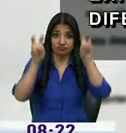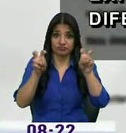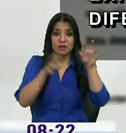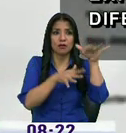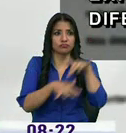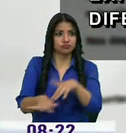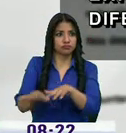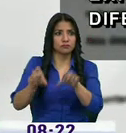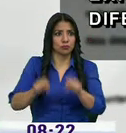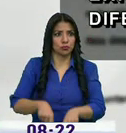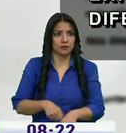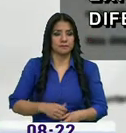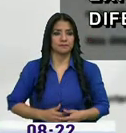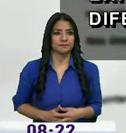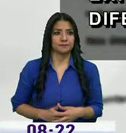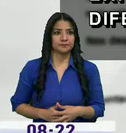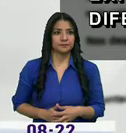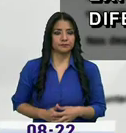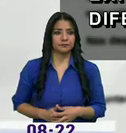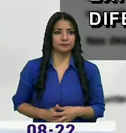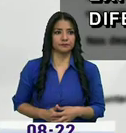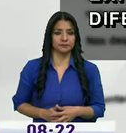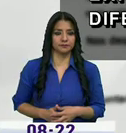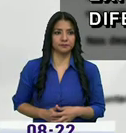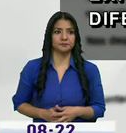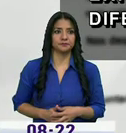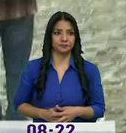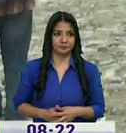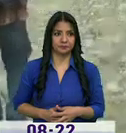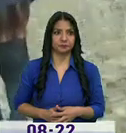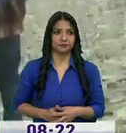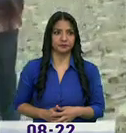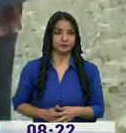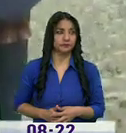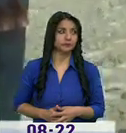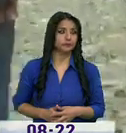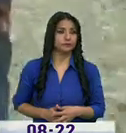colapsados y existen deslaves e inundaciones en diferentes sitios. Informó Javier Rosero.